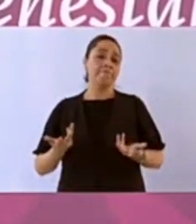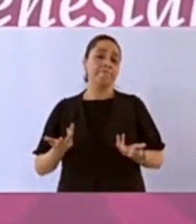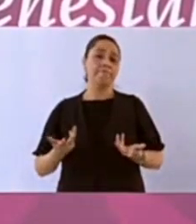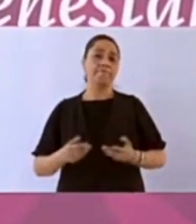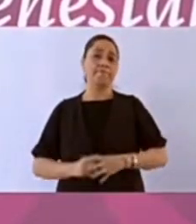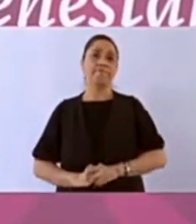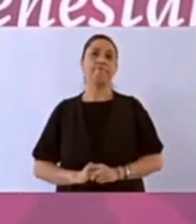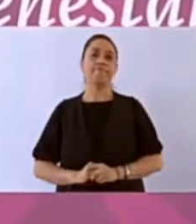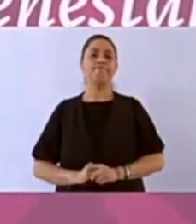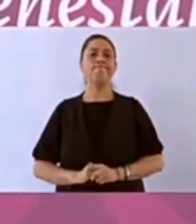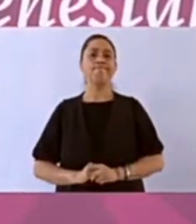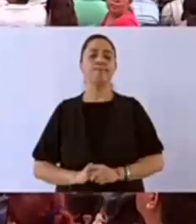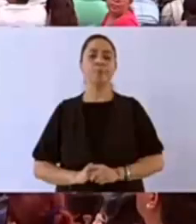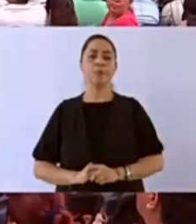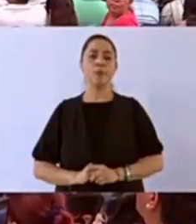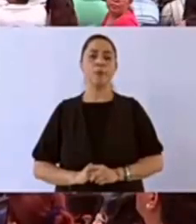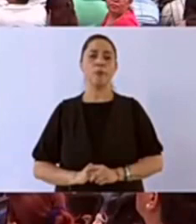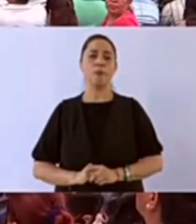los